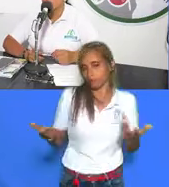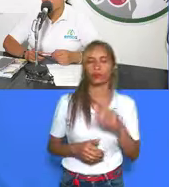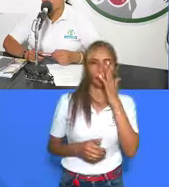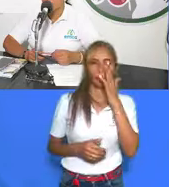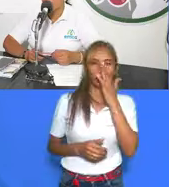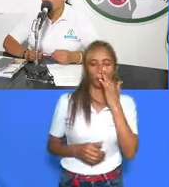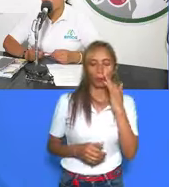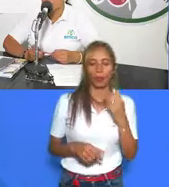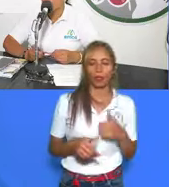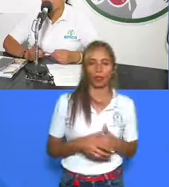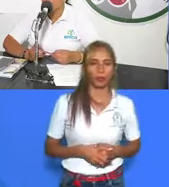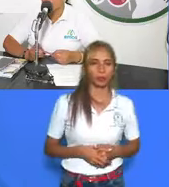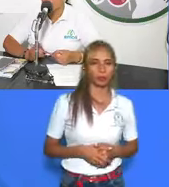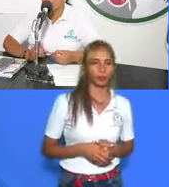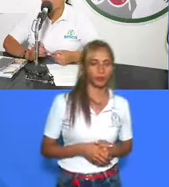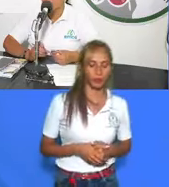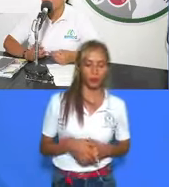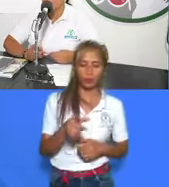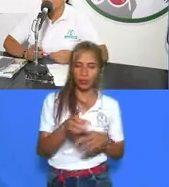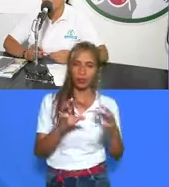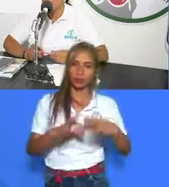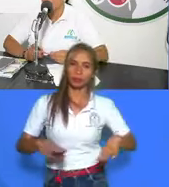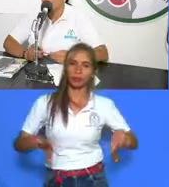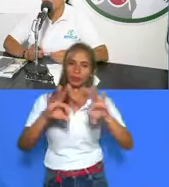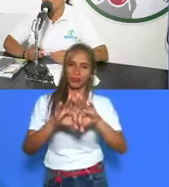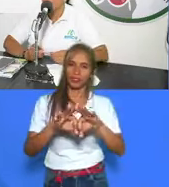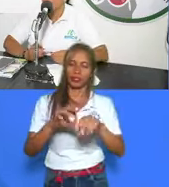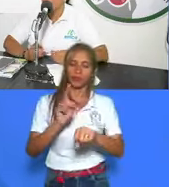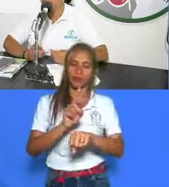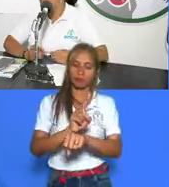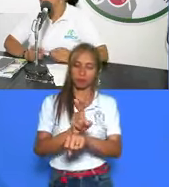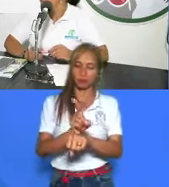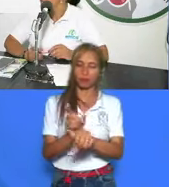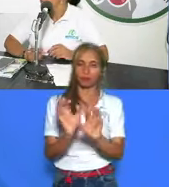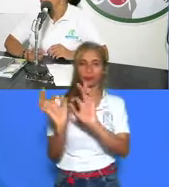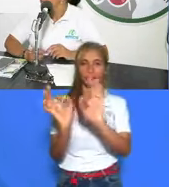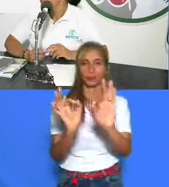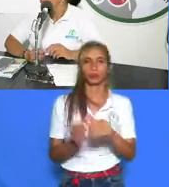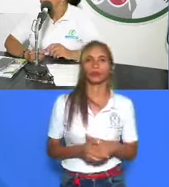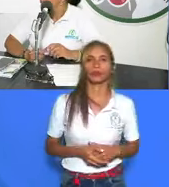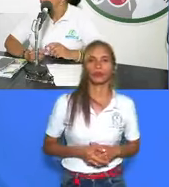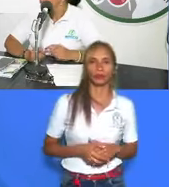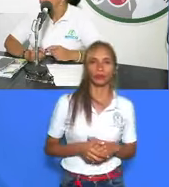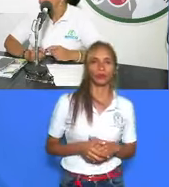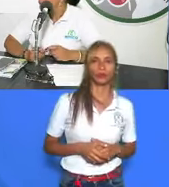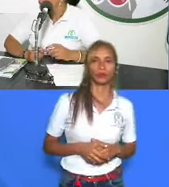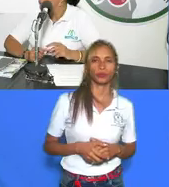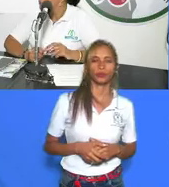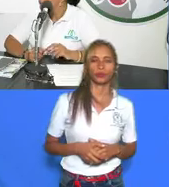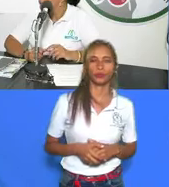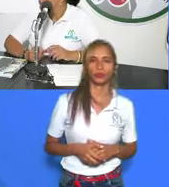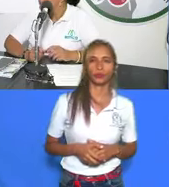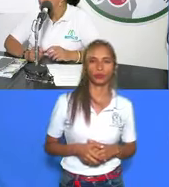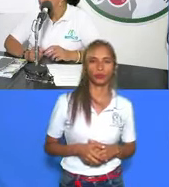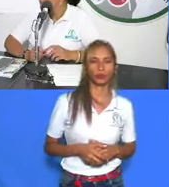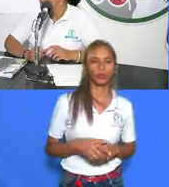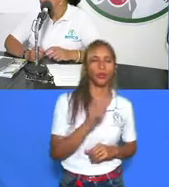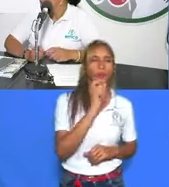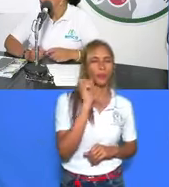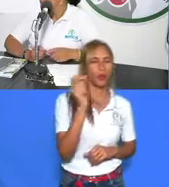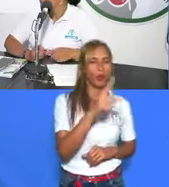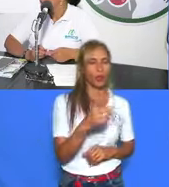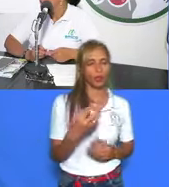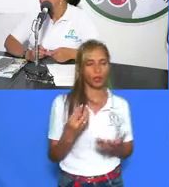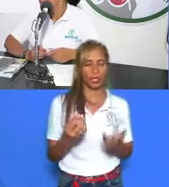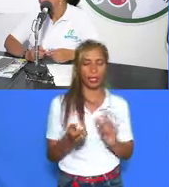la importancia de contar con un medidor en óptimas condiciones. En materia de asumir esos costos cuando se requiere el cambio de medidor,